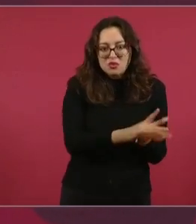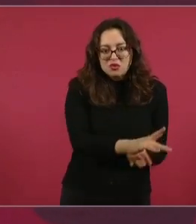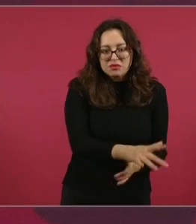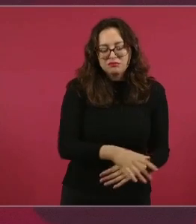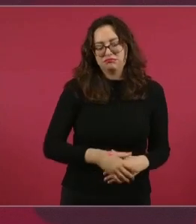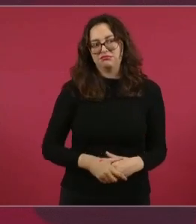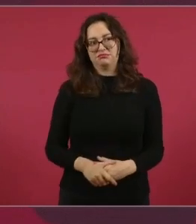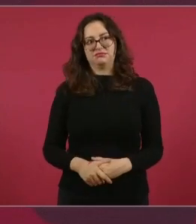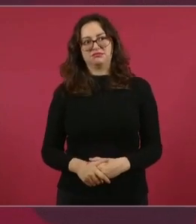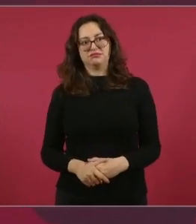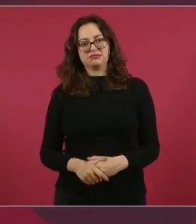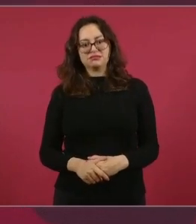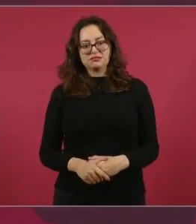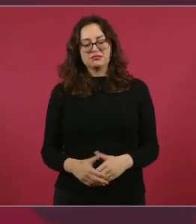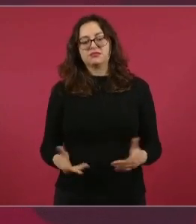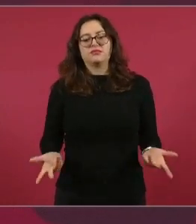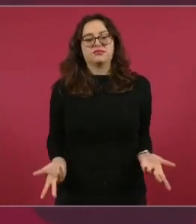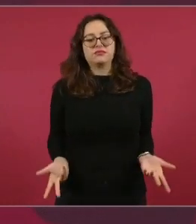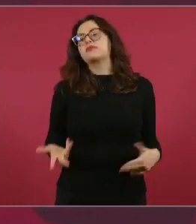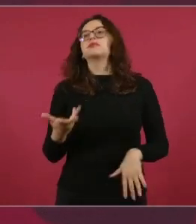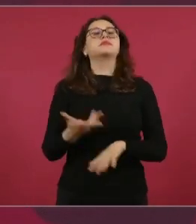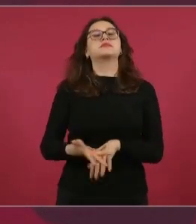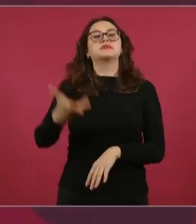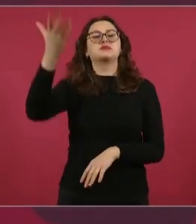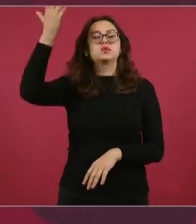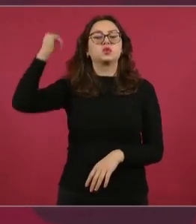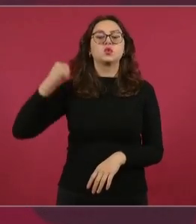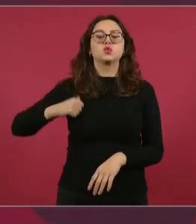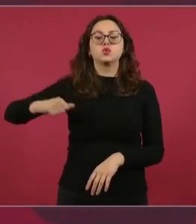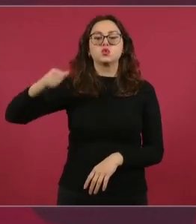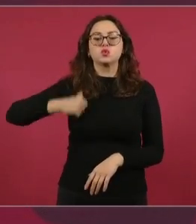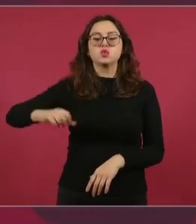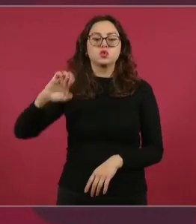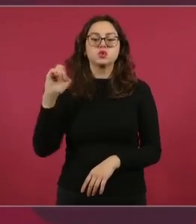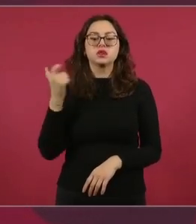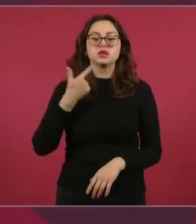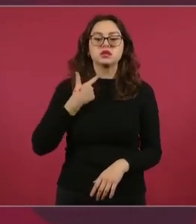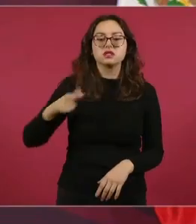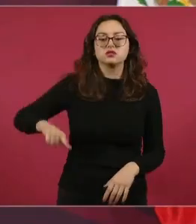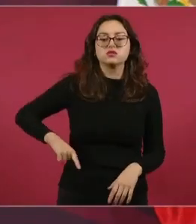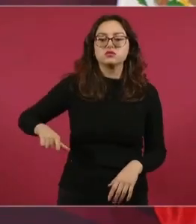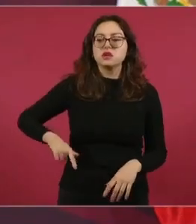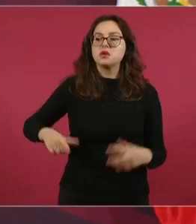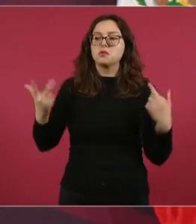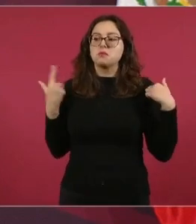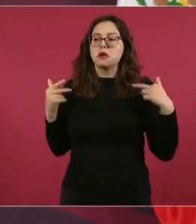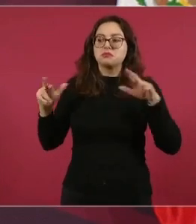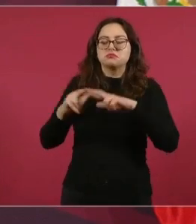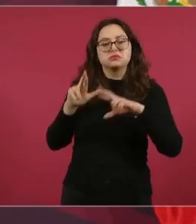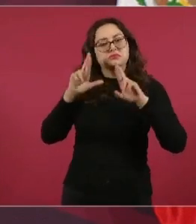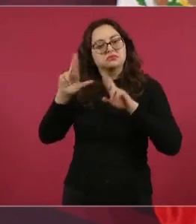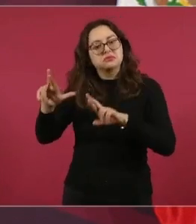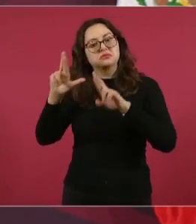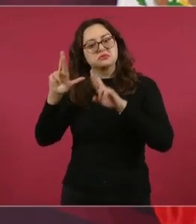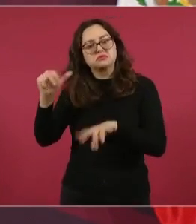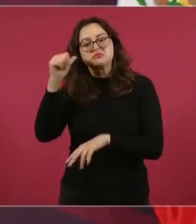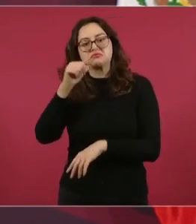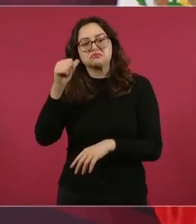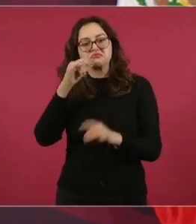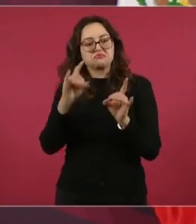se le había mantenido respeto a nuestros maestros, a nuestras maestras, y